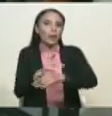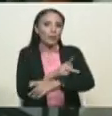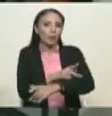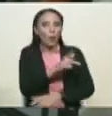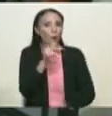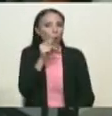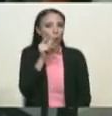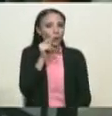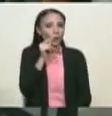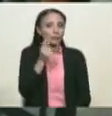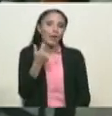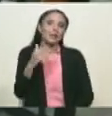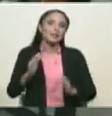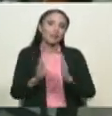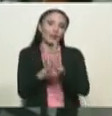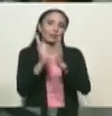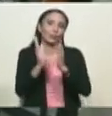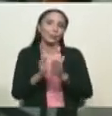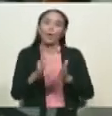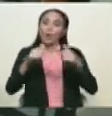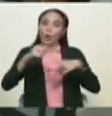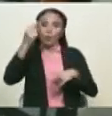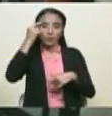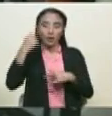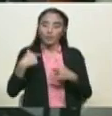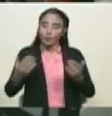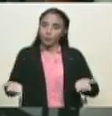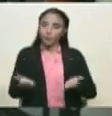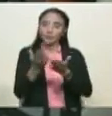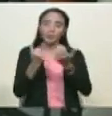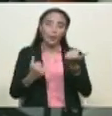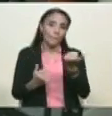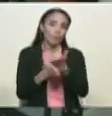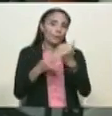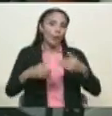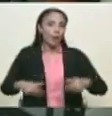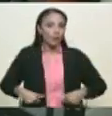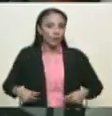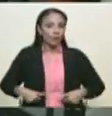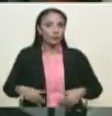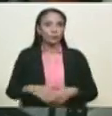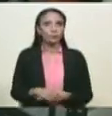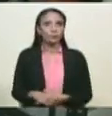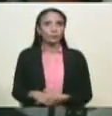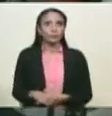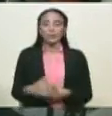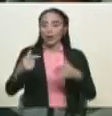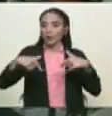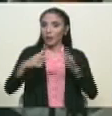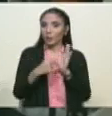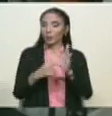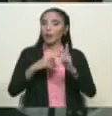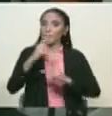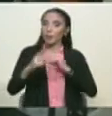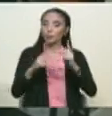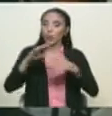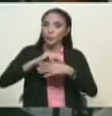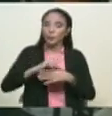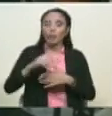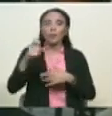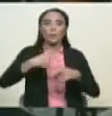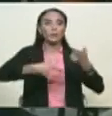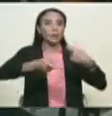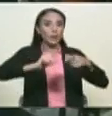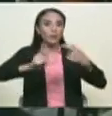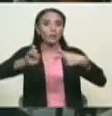eje Guarenas-Guatire, nosotros le podemos decir, acompañamos este esfuerzo y esperamos que lo que aquí se produce también venga a los mercados